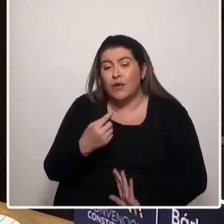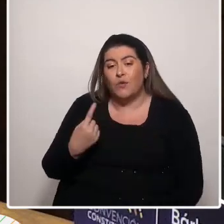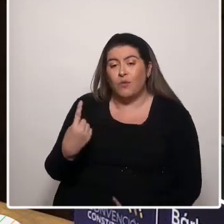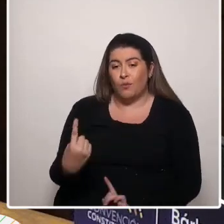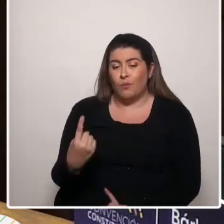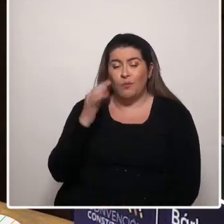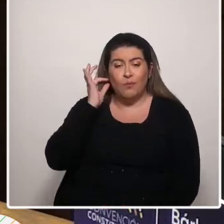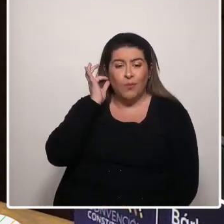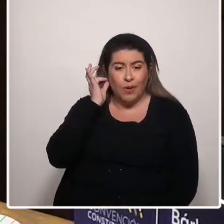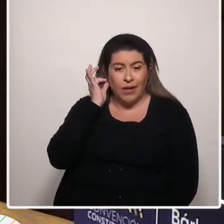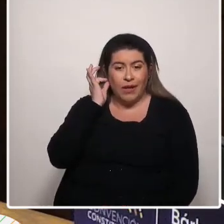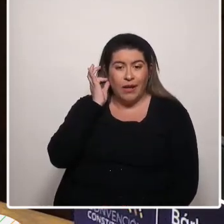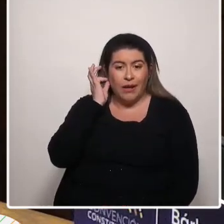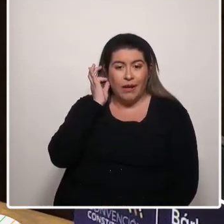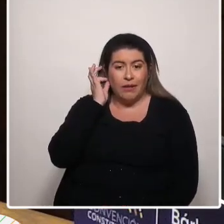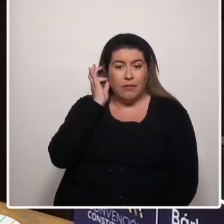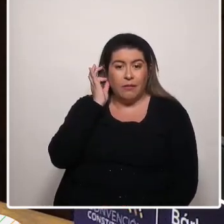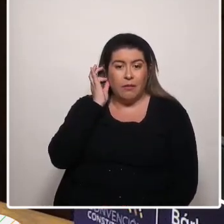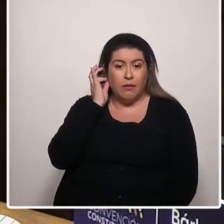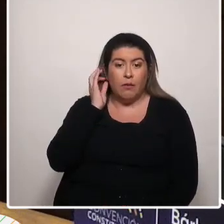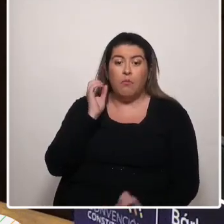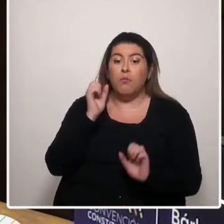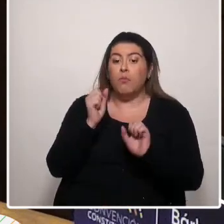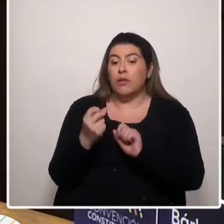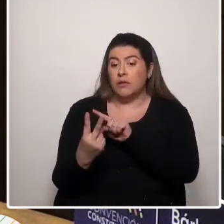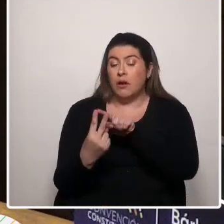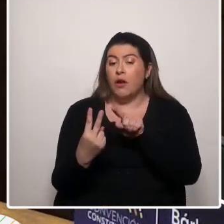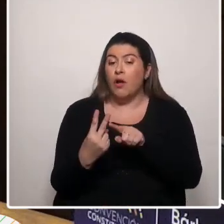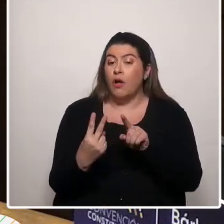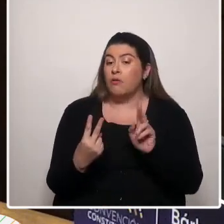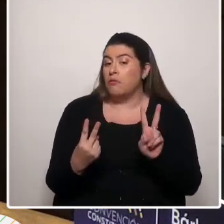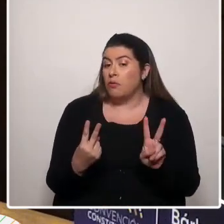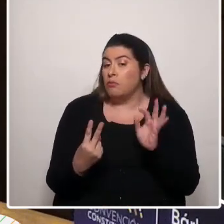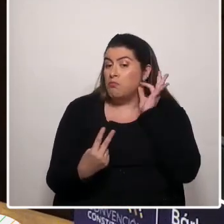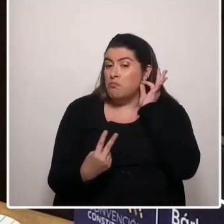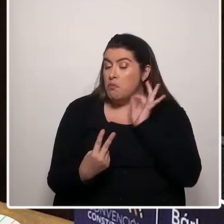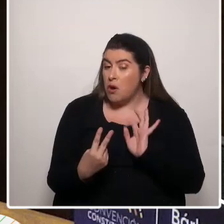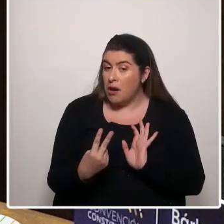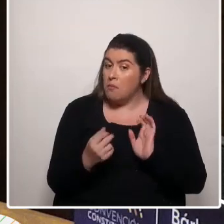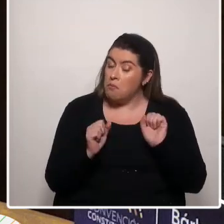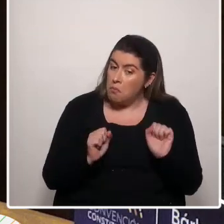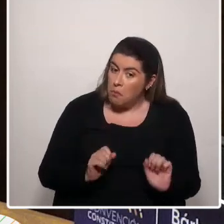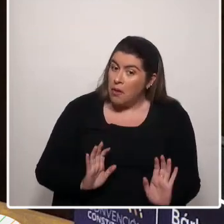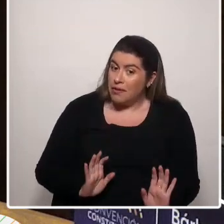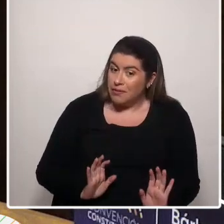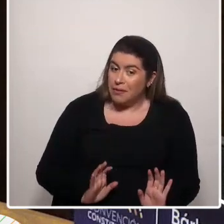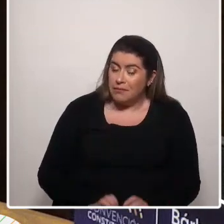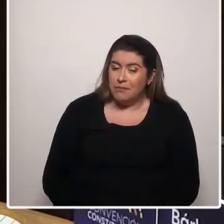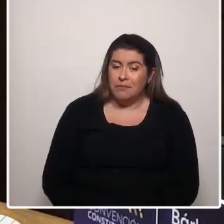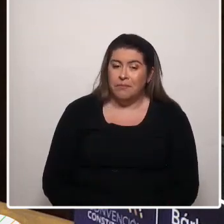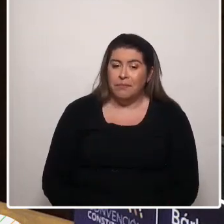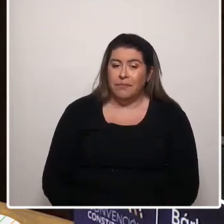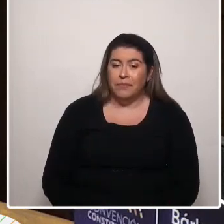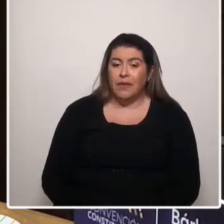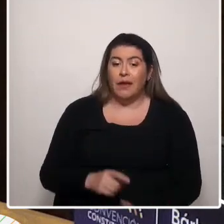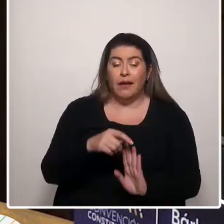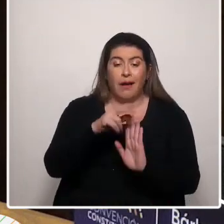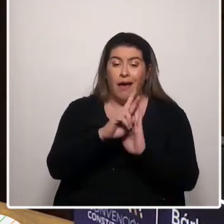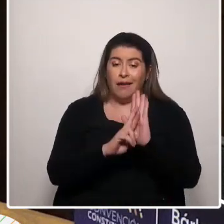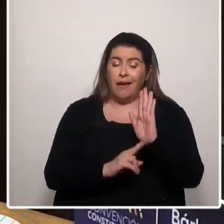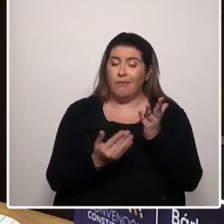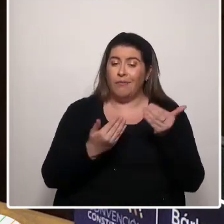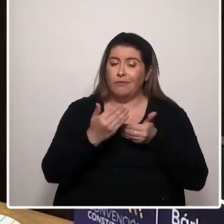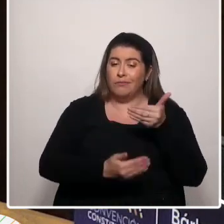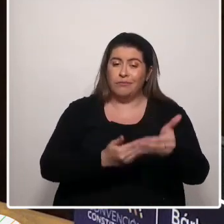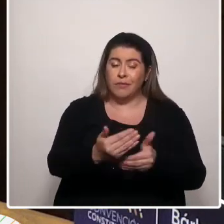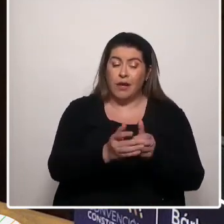sería requisito excluyente que fueran dos mujeres. Así también, Señalar dentro de las reglas de funcionamiento que